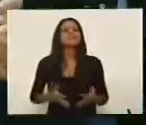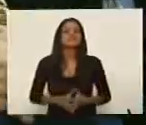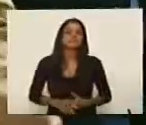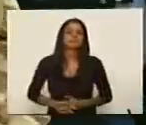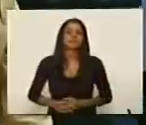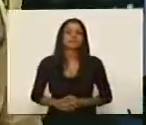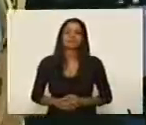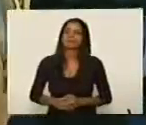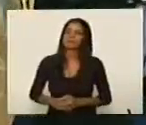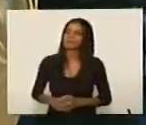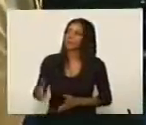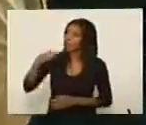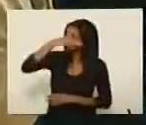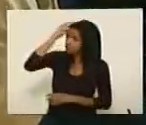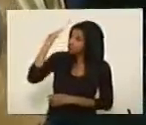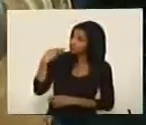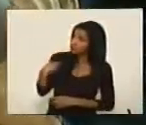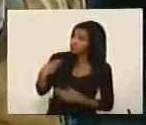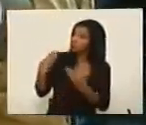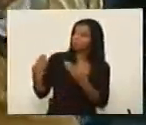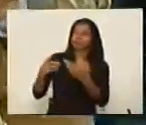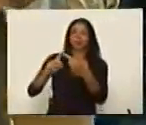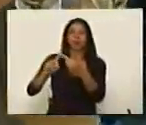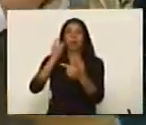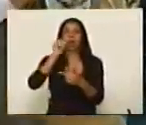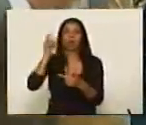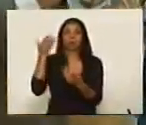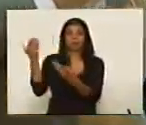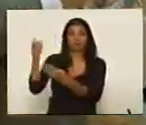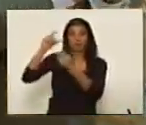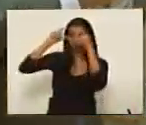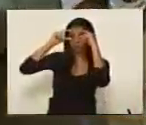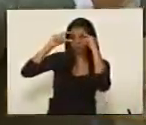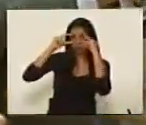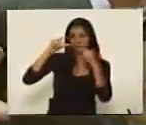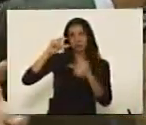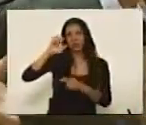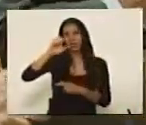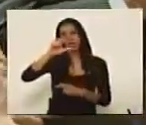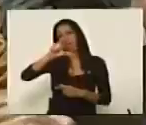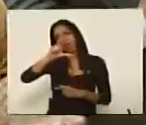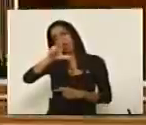Primera vicepresidenta, segundo vicepresidente,